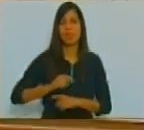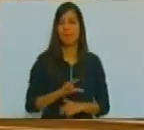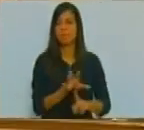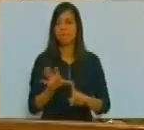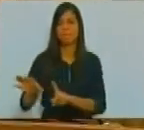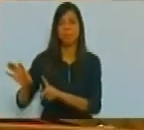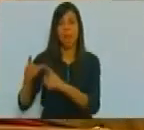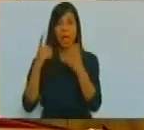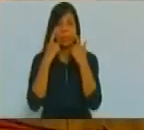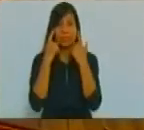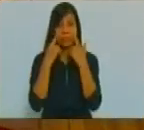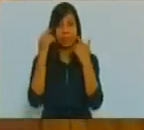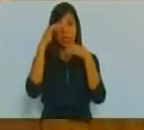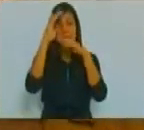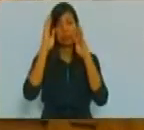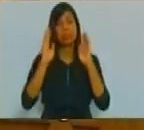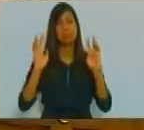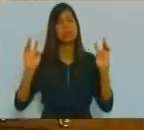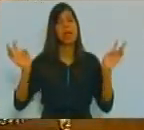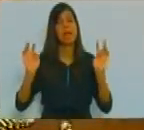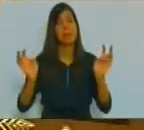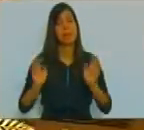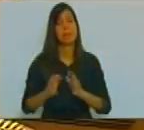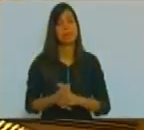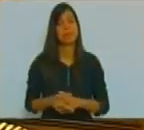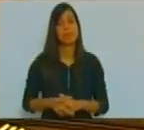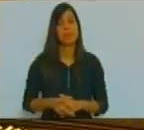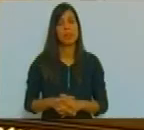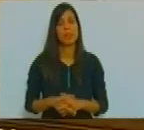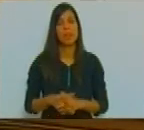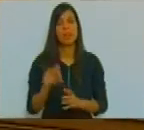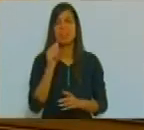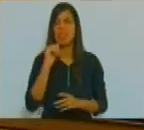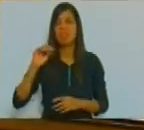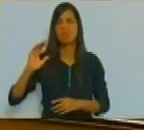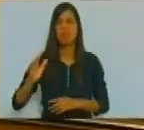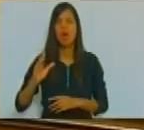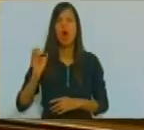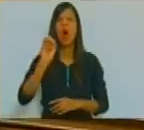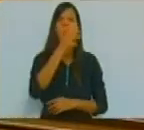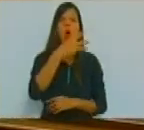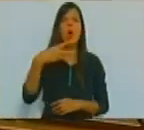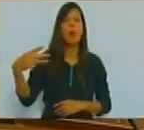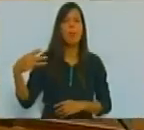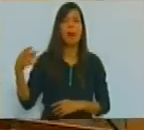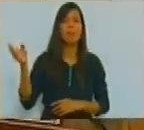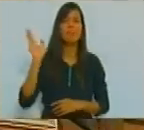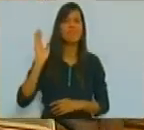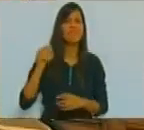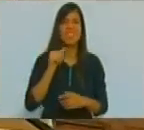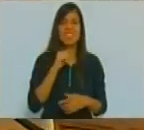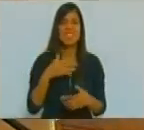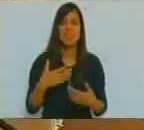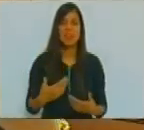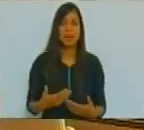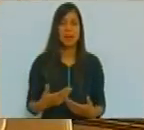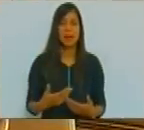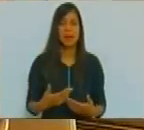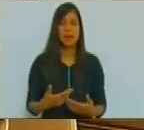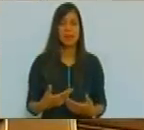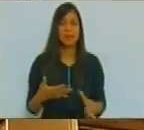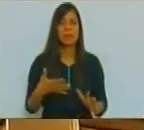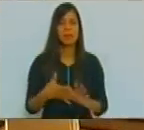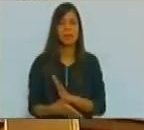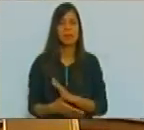estar bien pendientes con ese tema a quien sanciona el decreto de obama a los que tienen dentro de sus